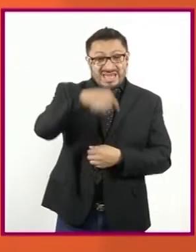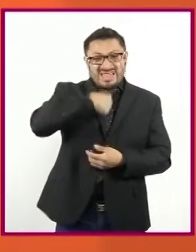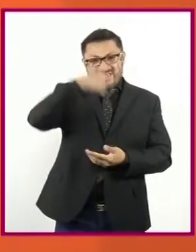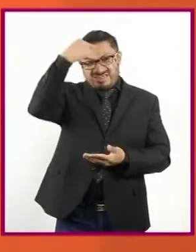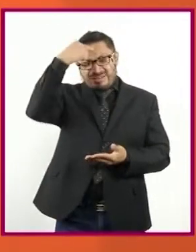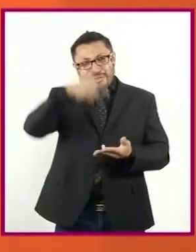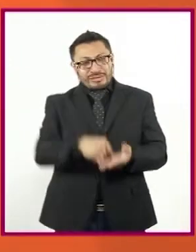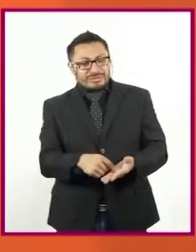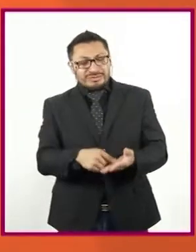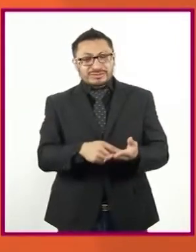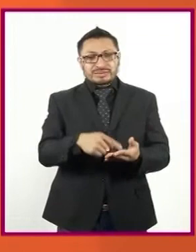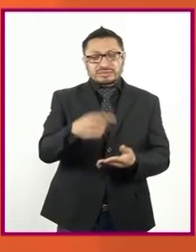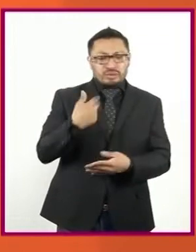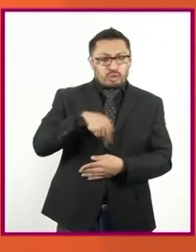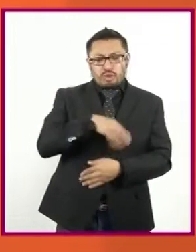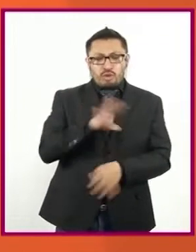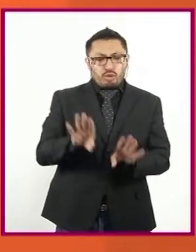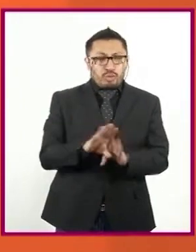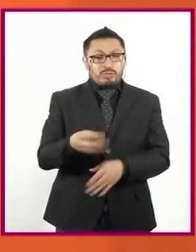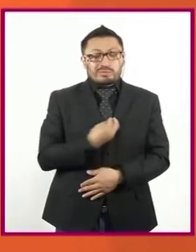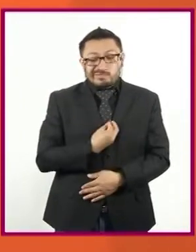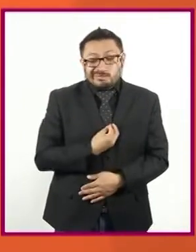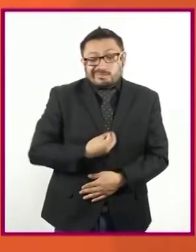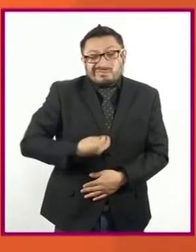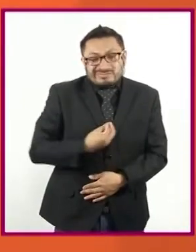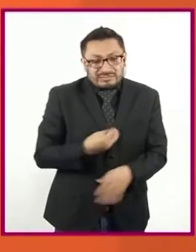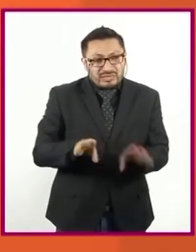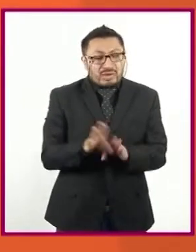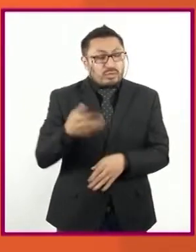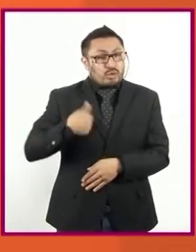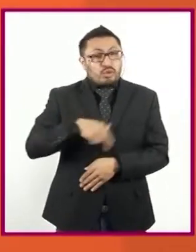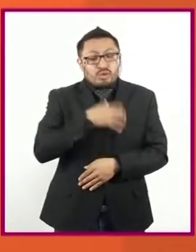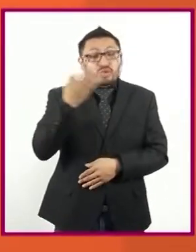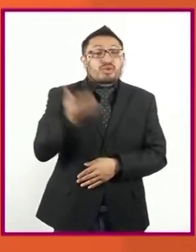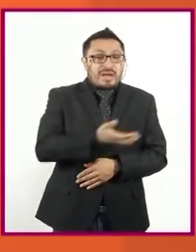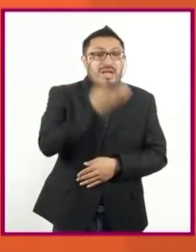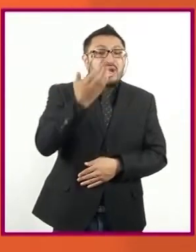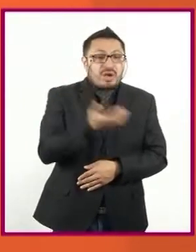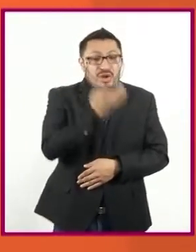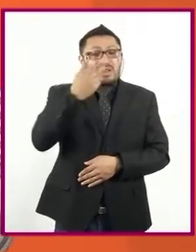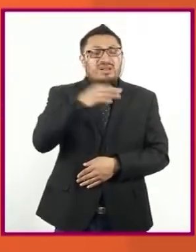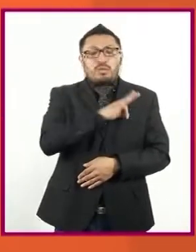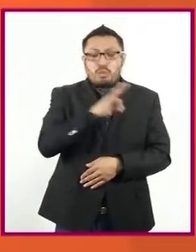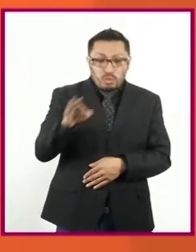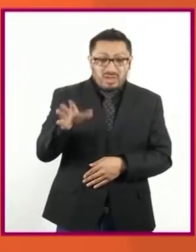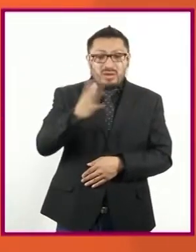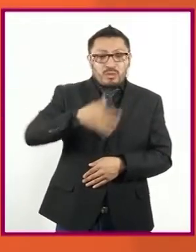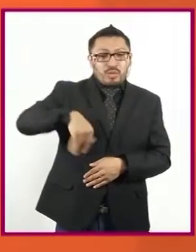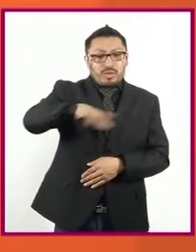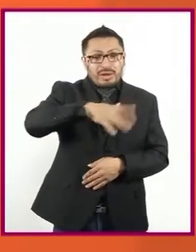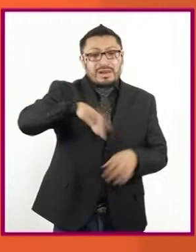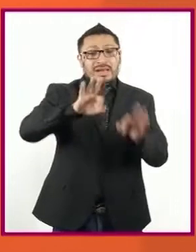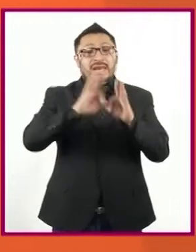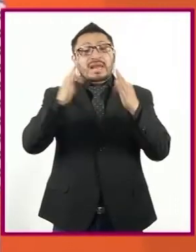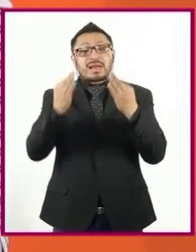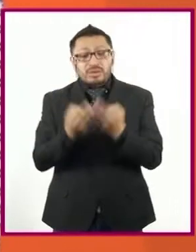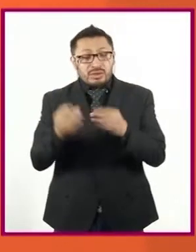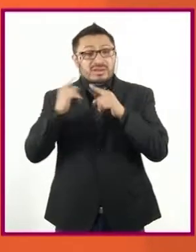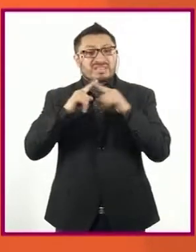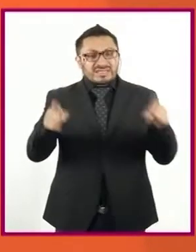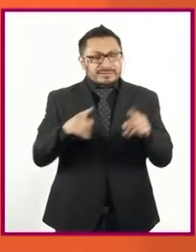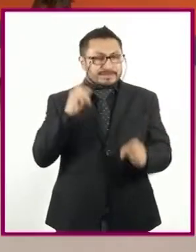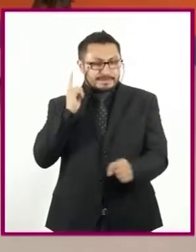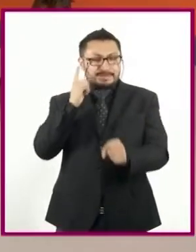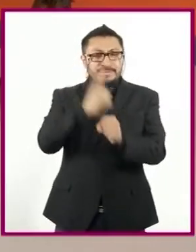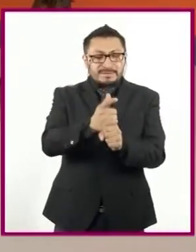uno se sostiene es sabernos como seres que se adaptan y que podemos buscar una forma de encontrar el